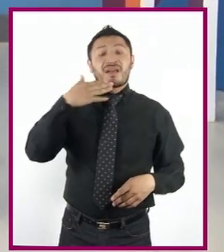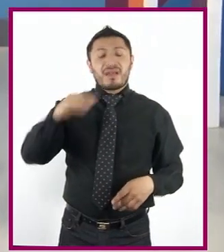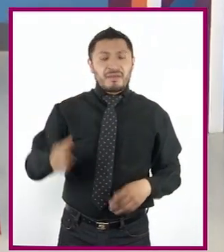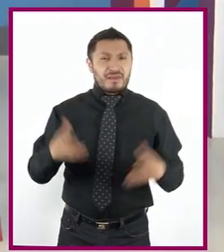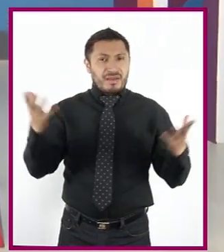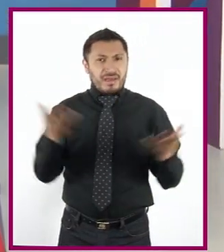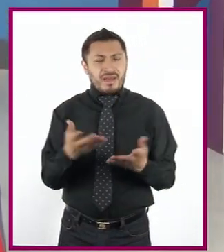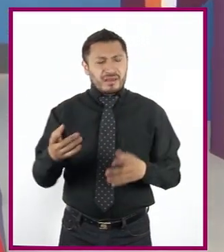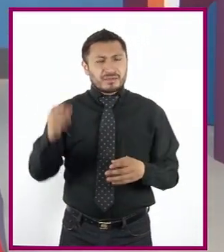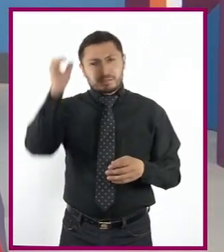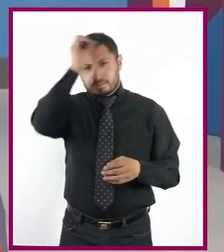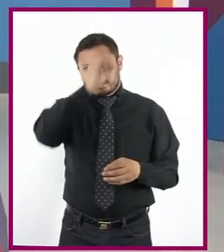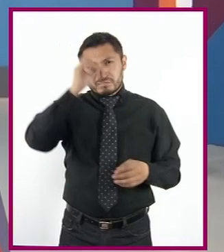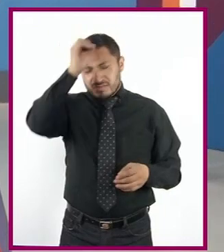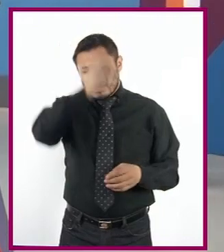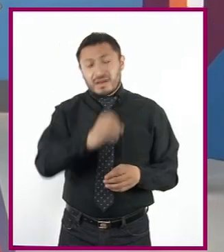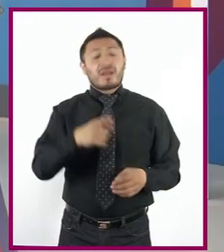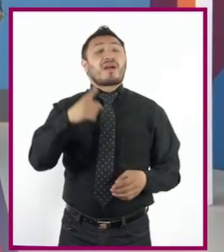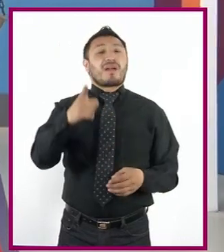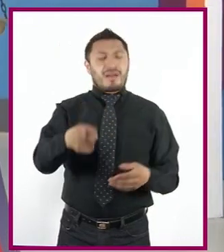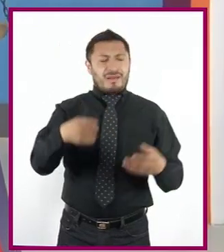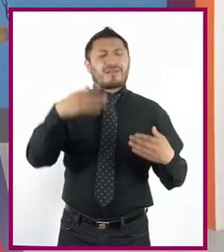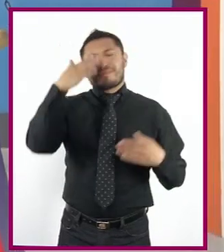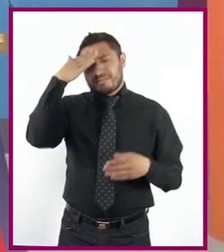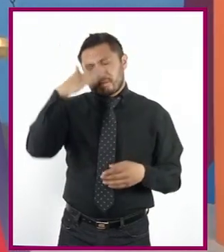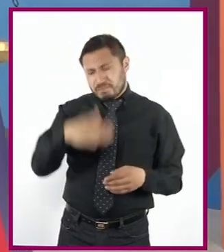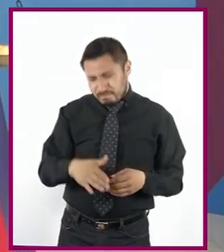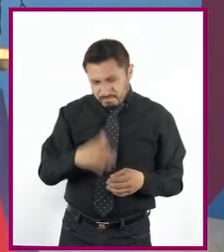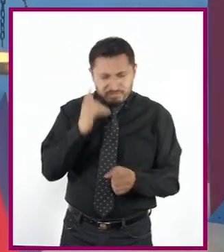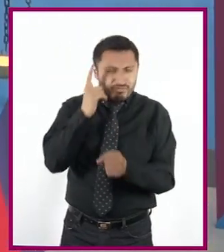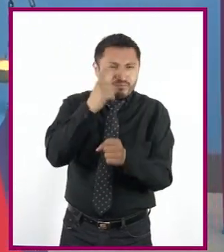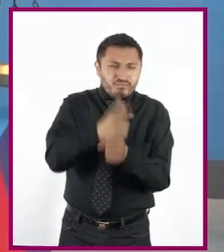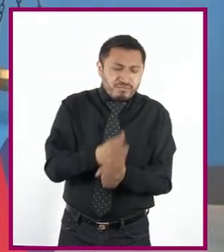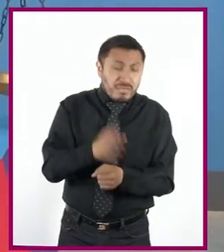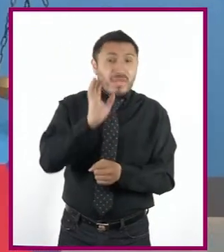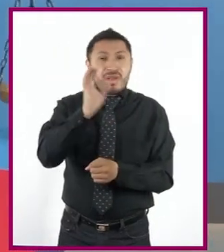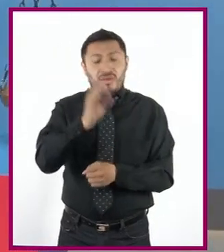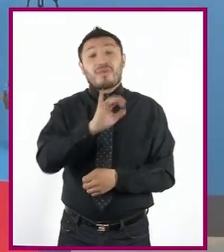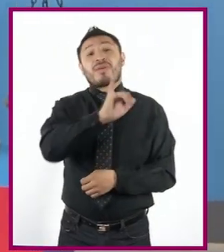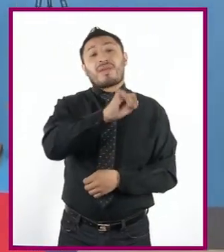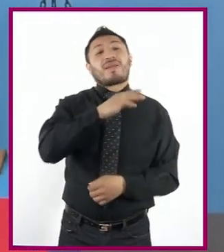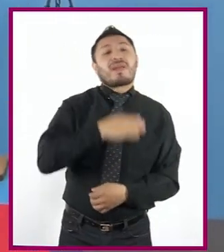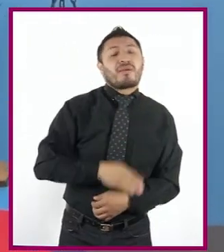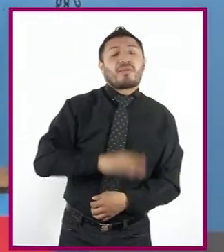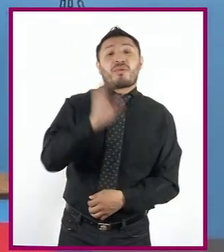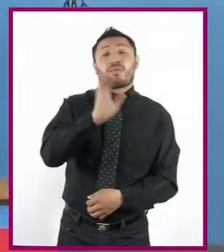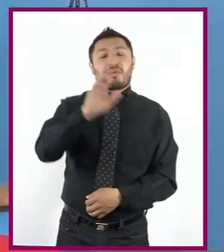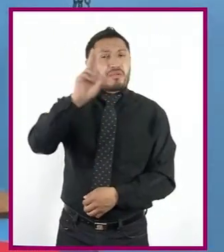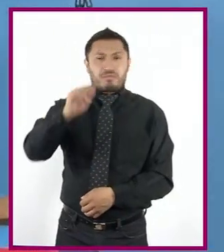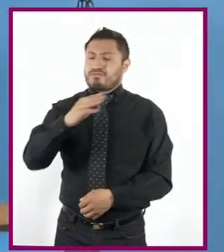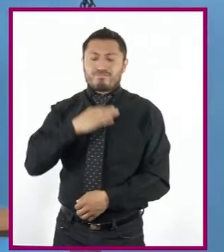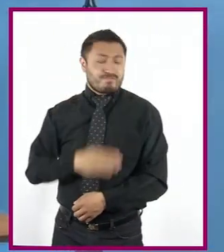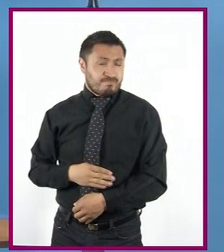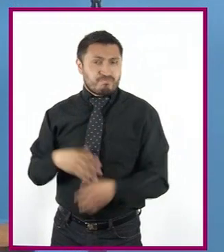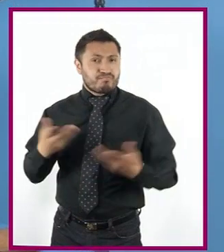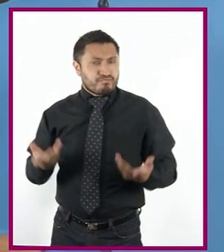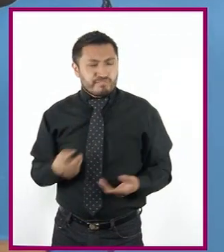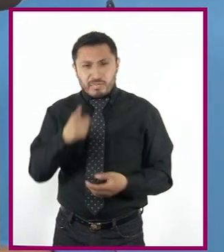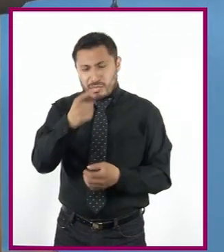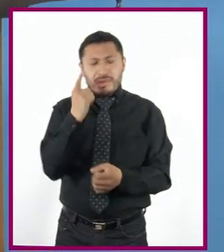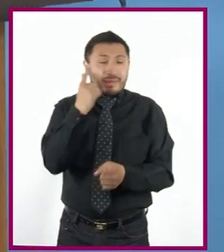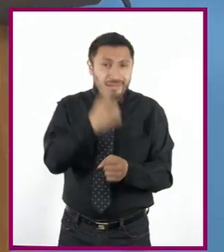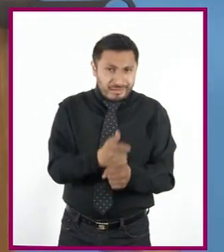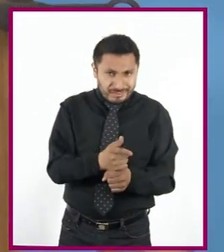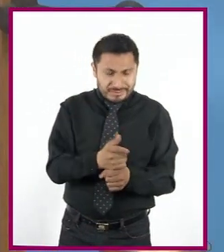generar criterios que nos permitan saber cuándo una situación es justa o injusta. Es frecuente